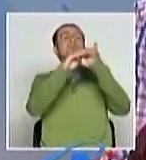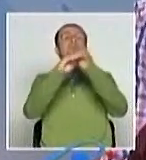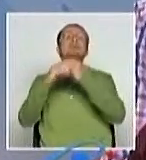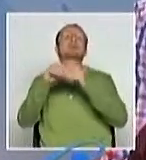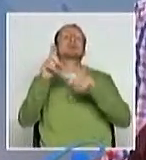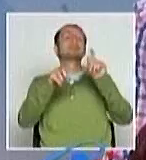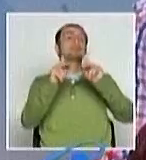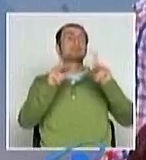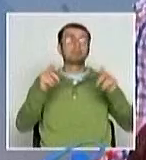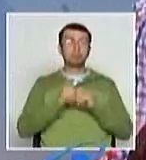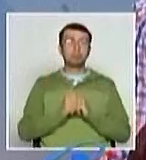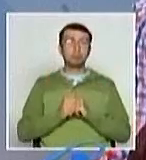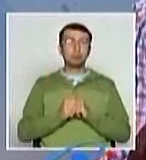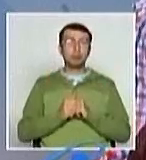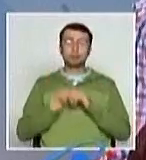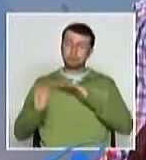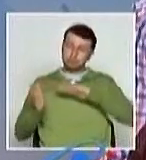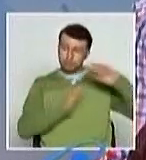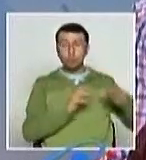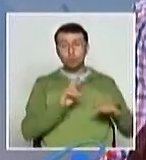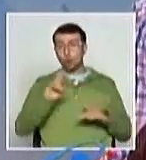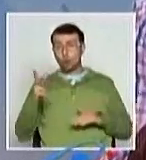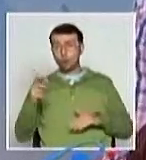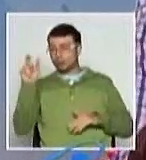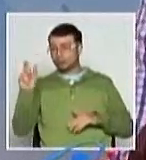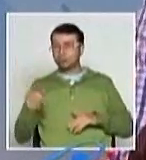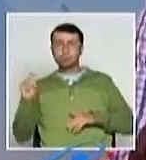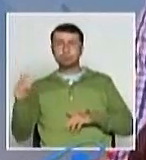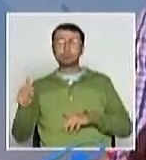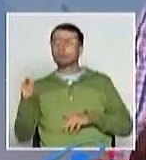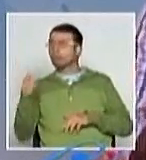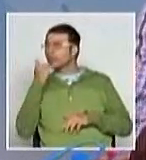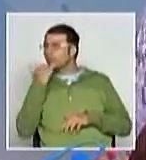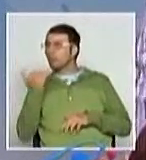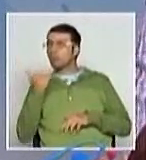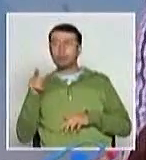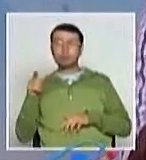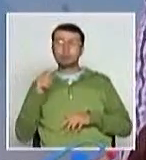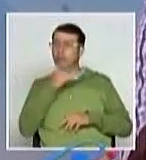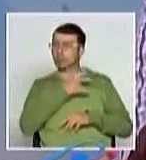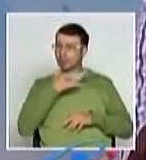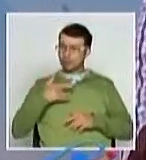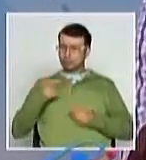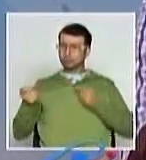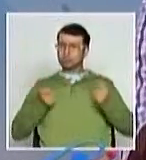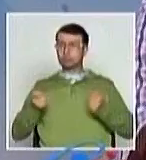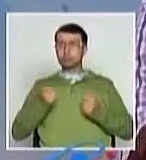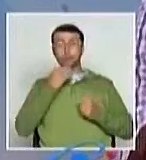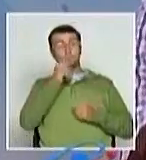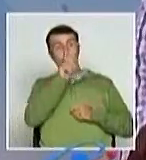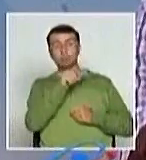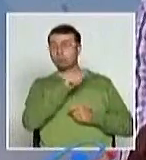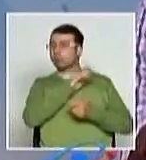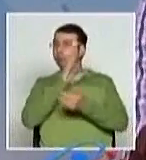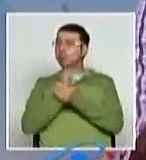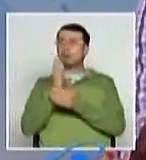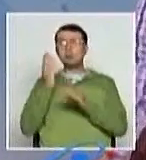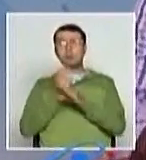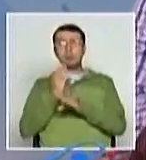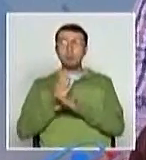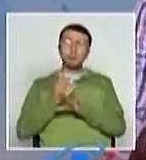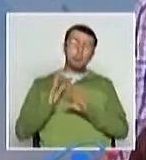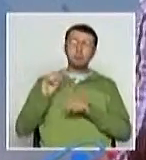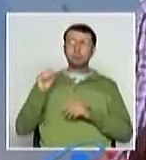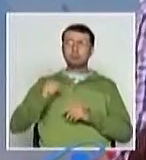caso clínico para que ahorita veamos un poco las terapias porque la gente dirá No listo Entonces el paciente llegó con ese problema y Y sí se